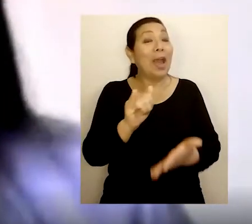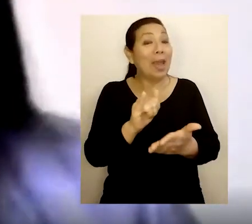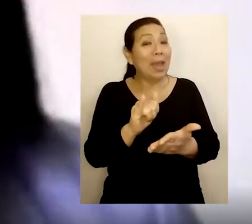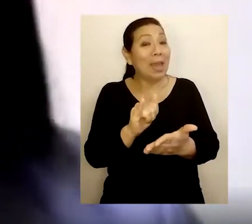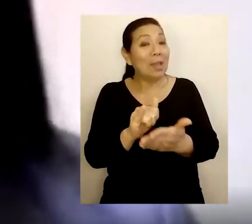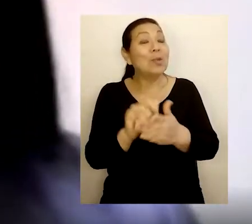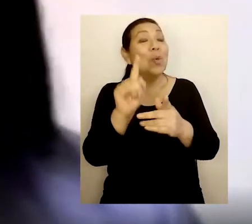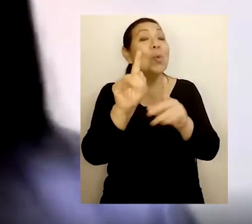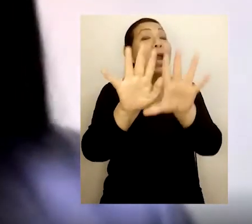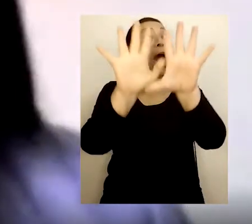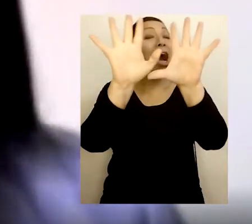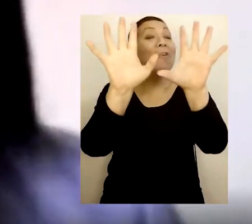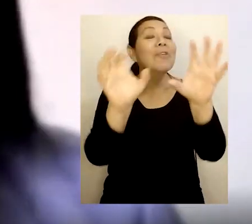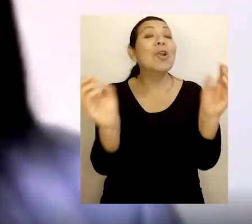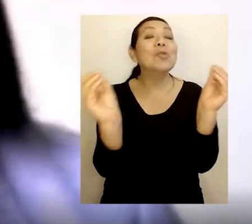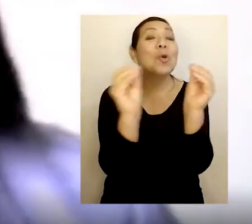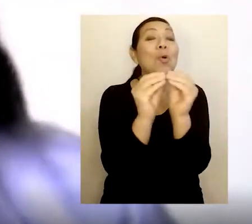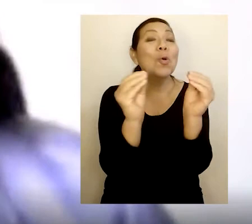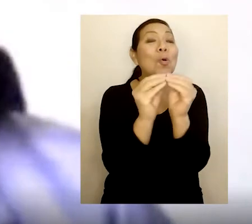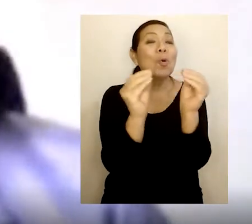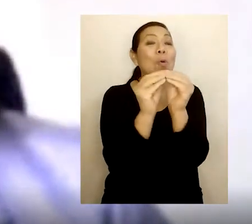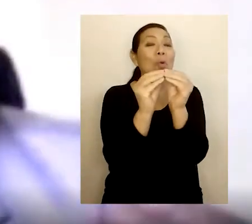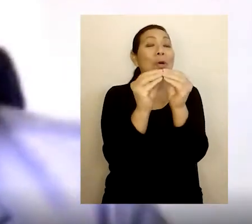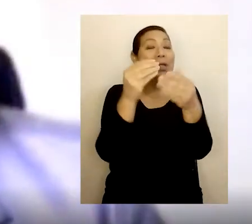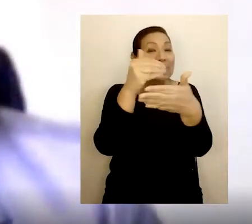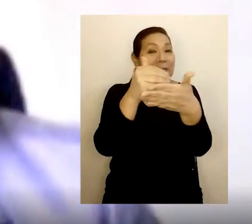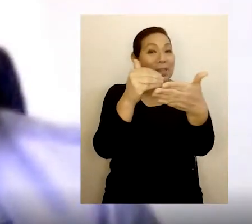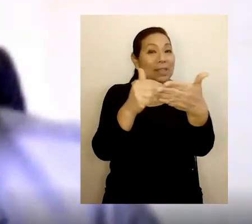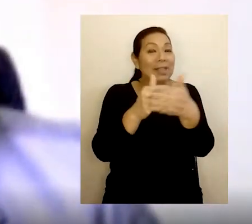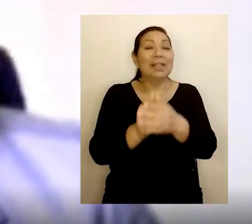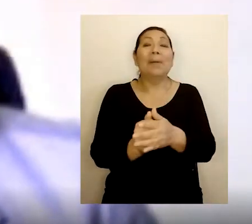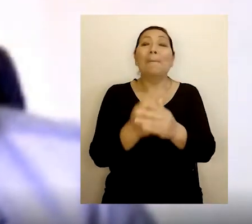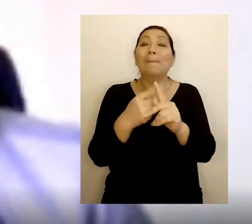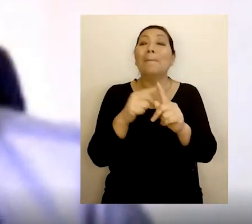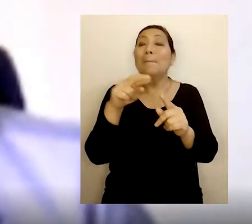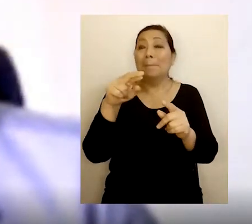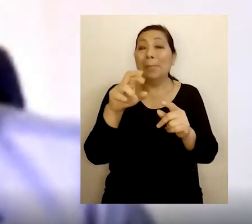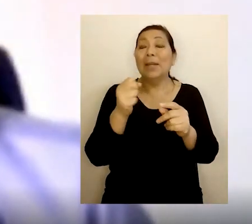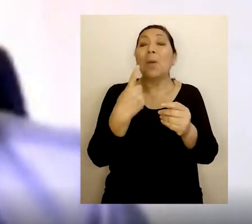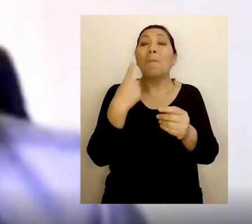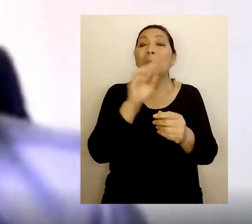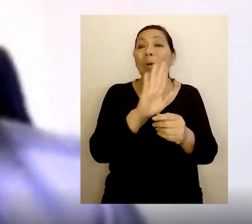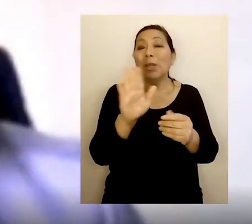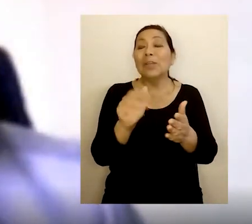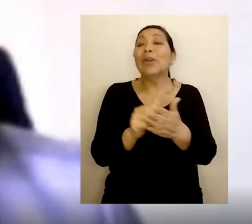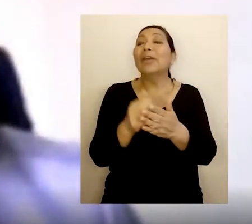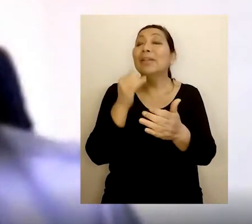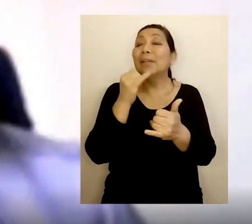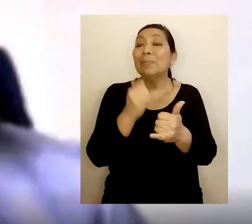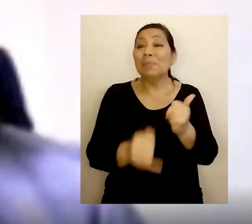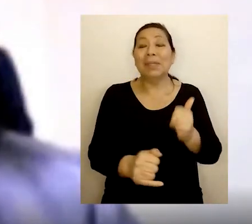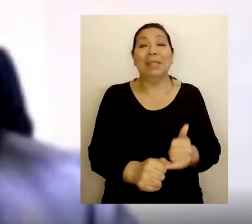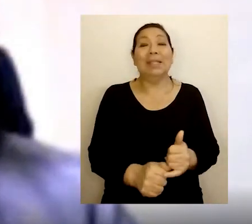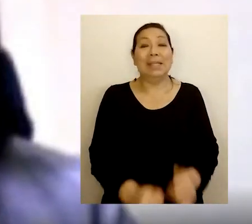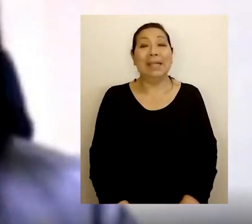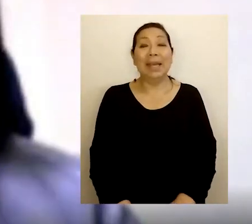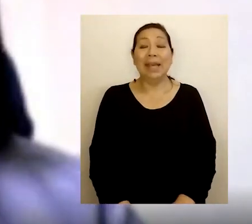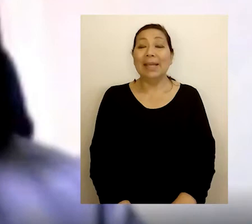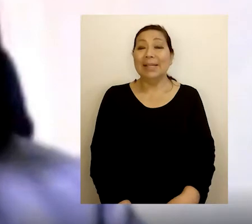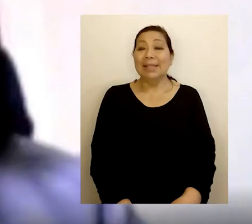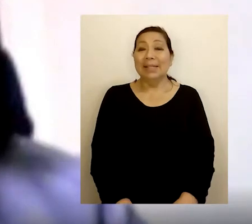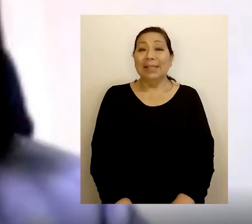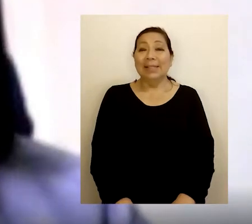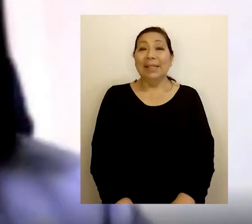una evaluación conjunta del acto del ilícito penal, por ello es que concluyen que en este